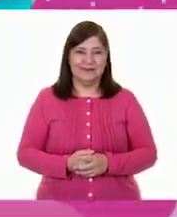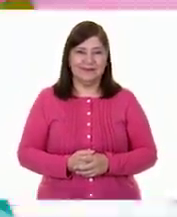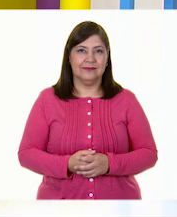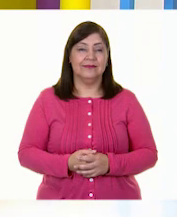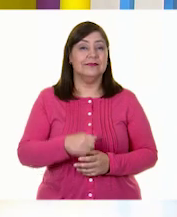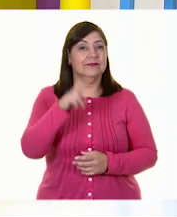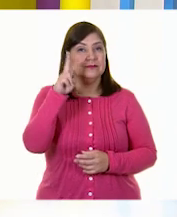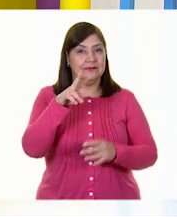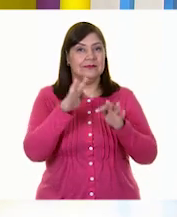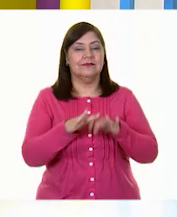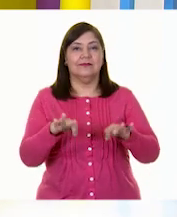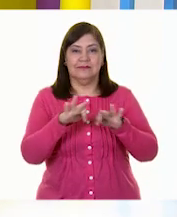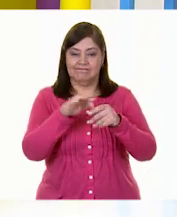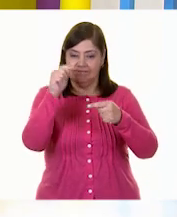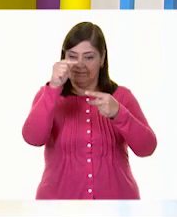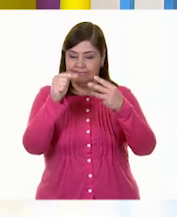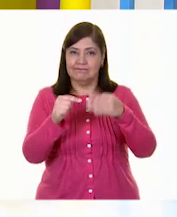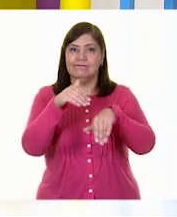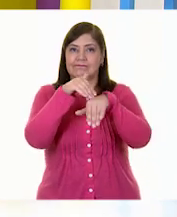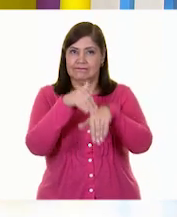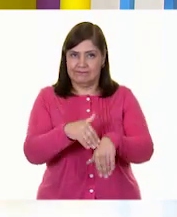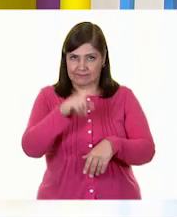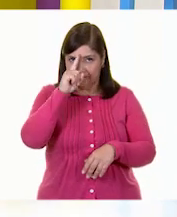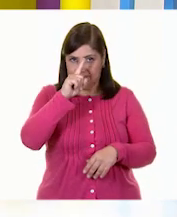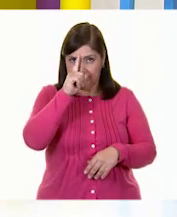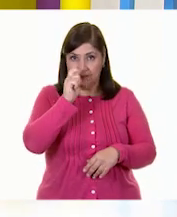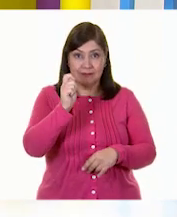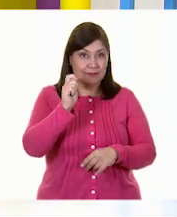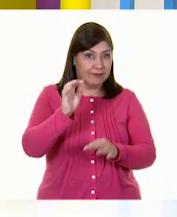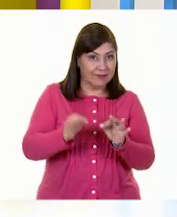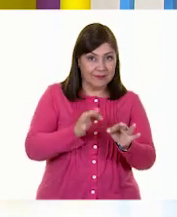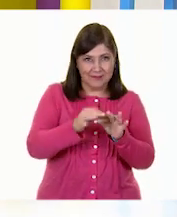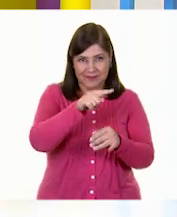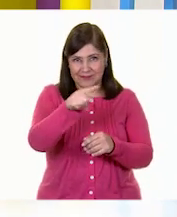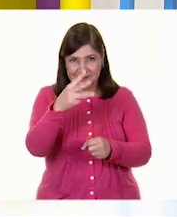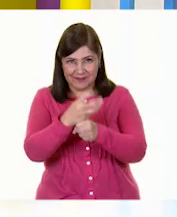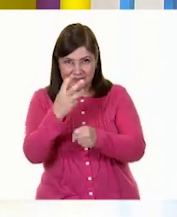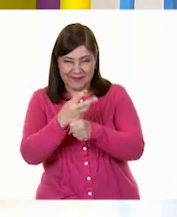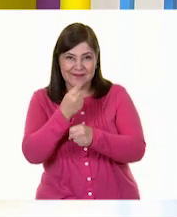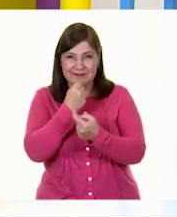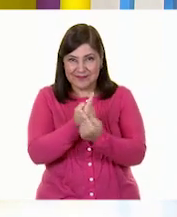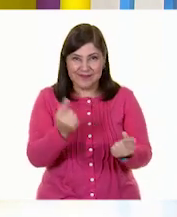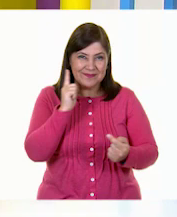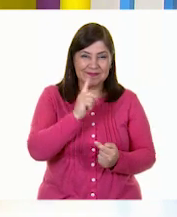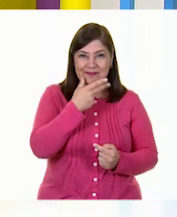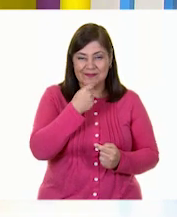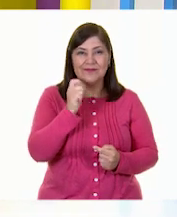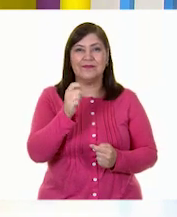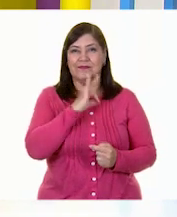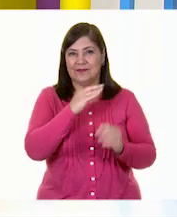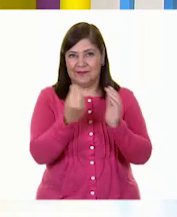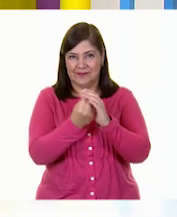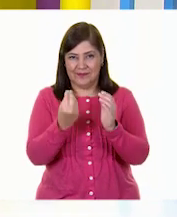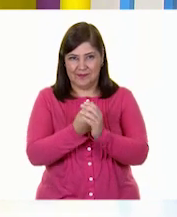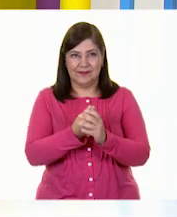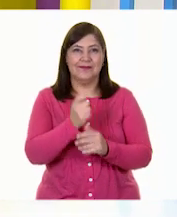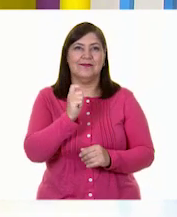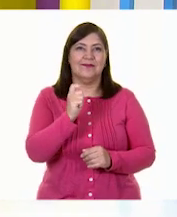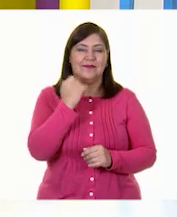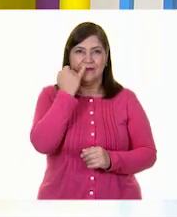Qué importante es seguir esas indicaciones. Y ahora sí, niñas y niños de tercero de primaria, para la asignatura de lengua